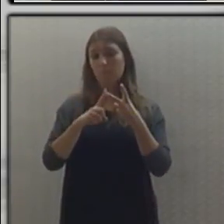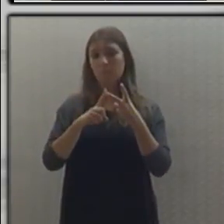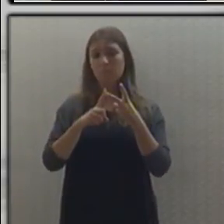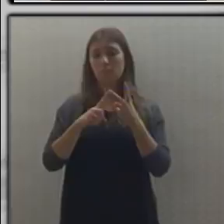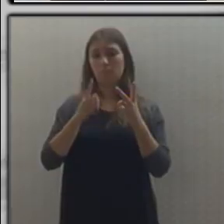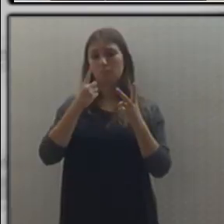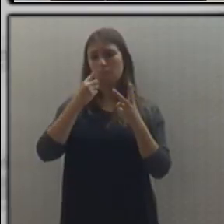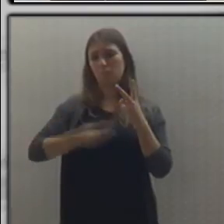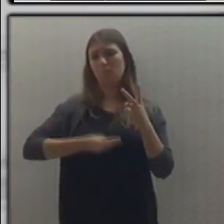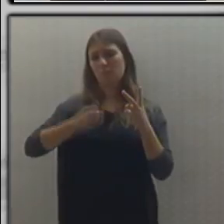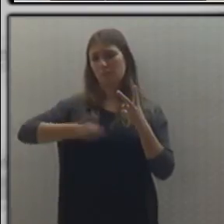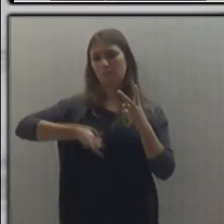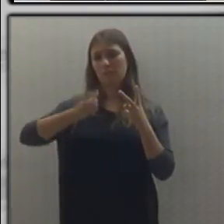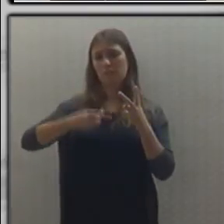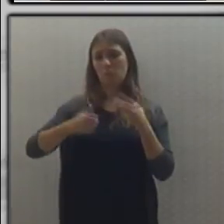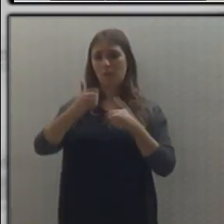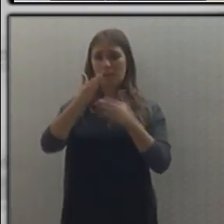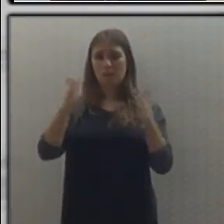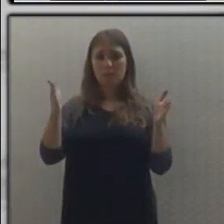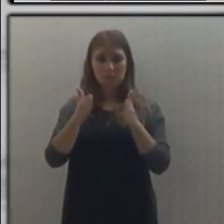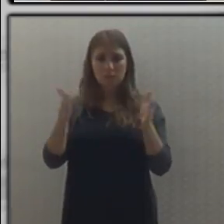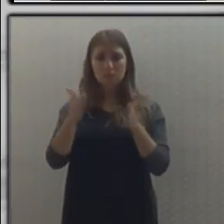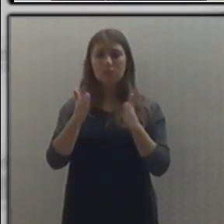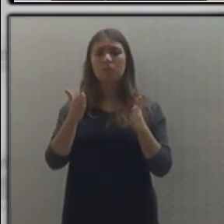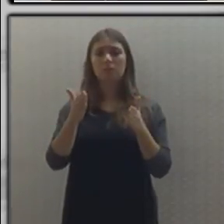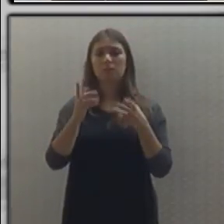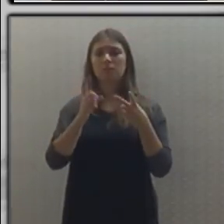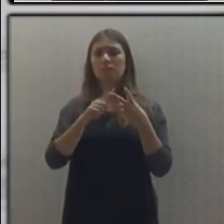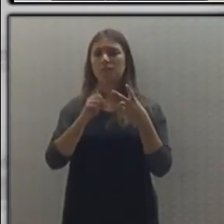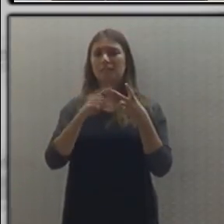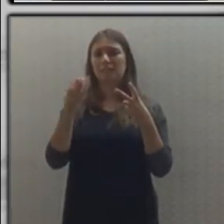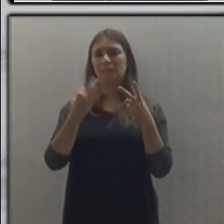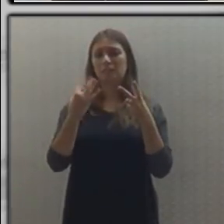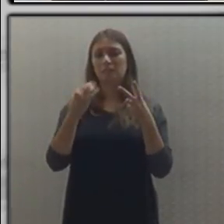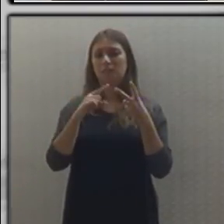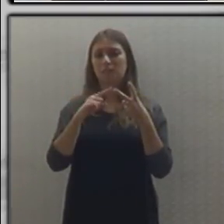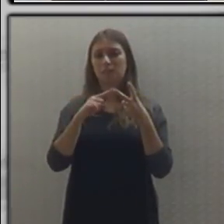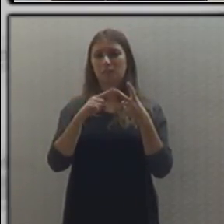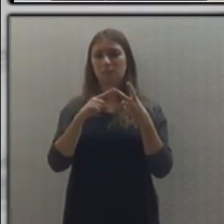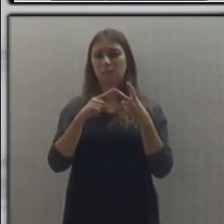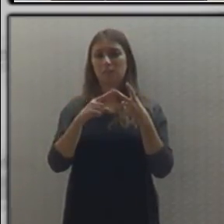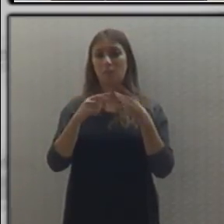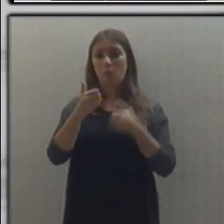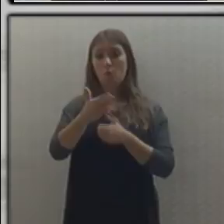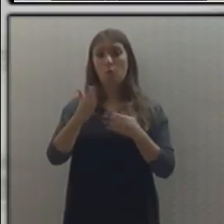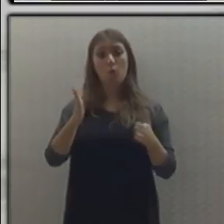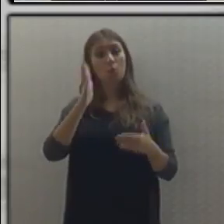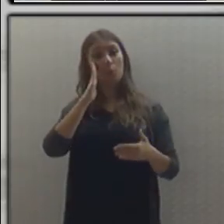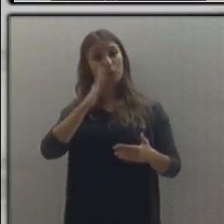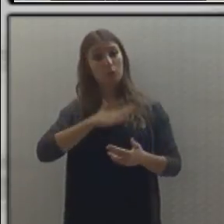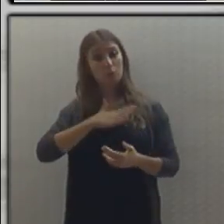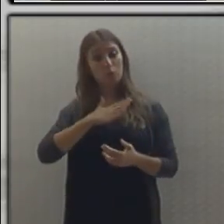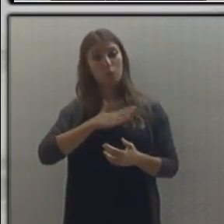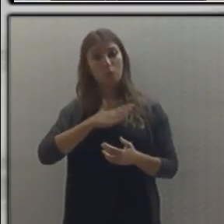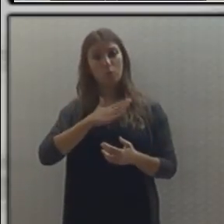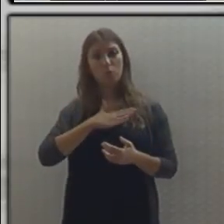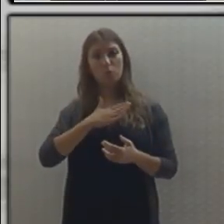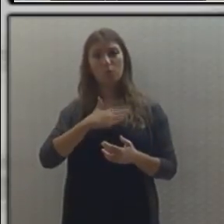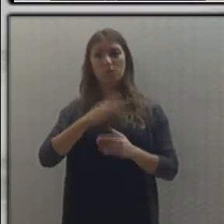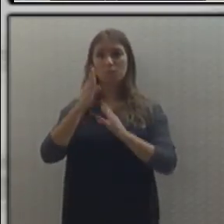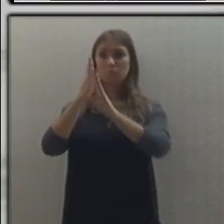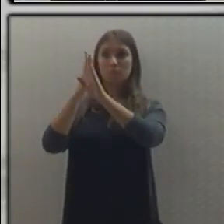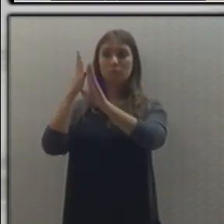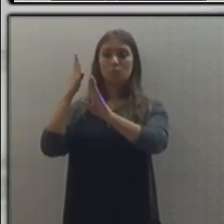bastante común en viviendas mínimas o viviendas de pequeño tamaño es que el dormitorio, parte del dormitorio, es un tabique